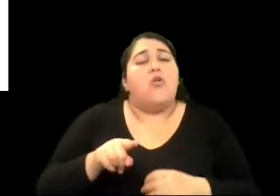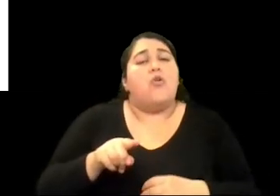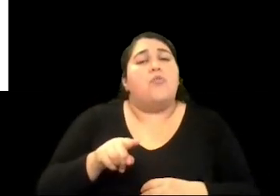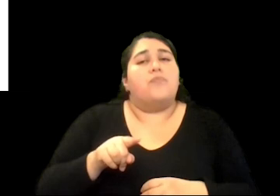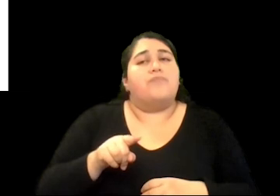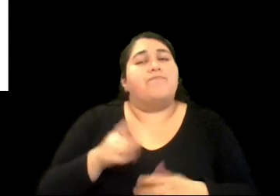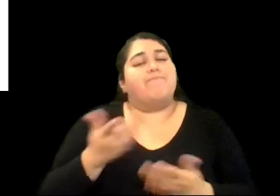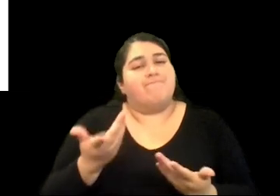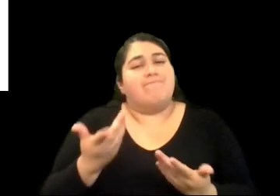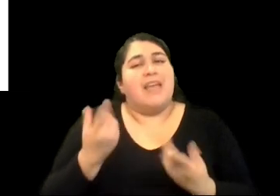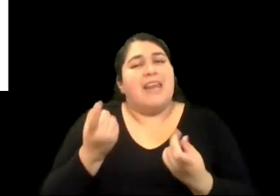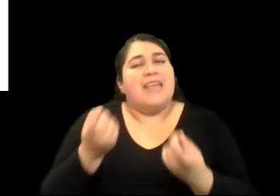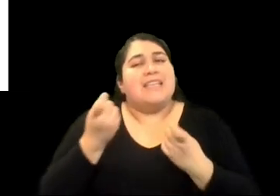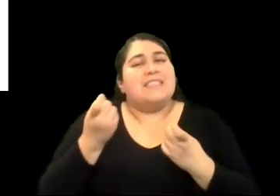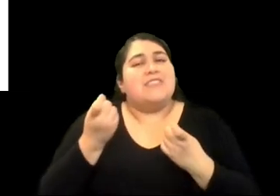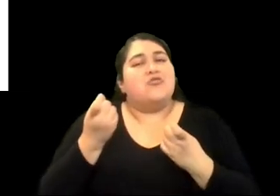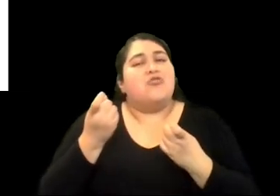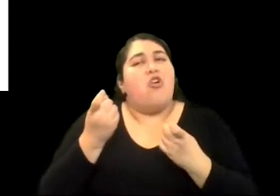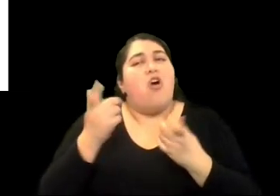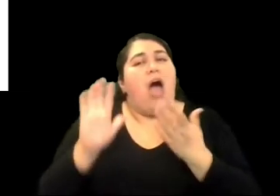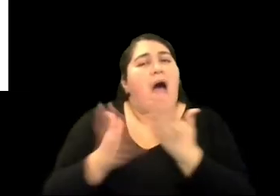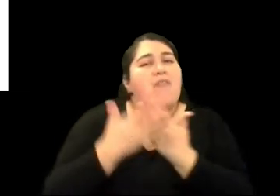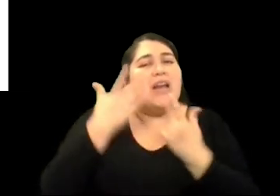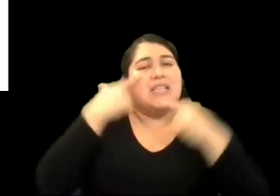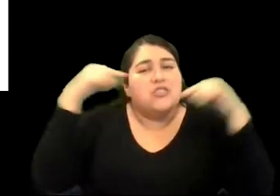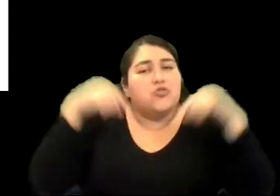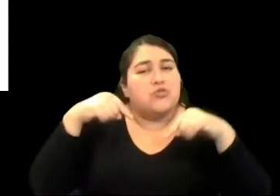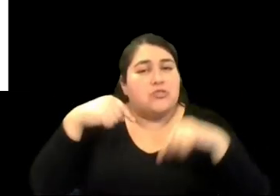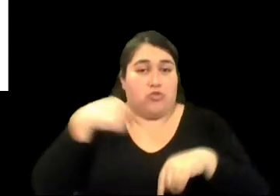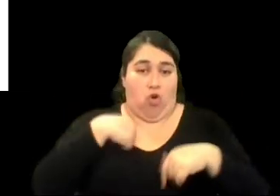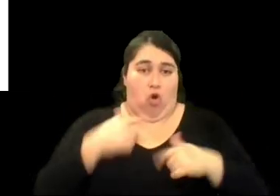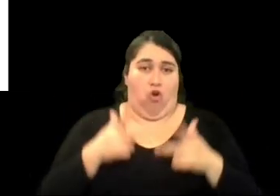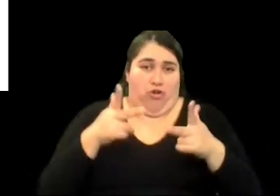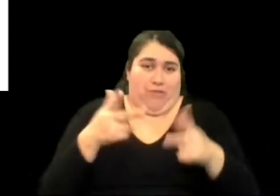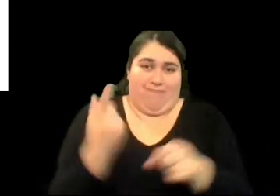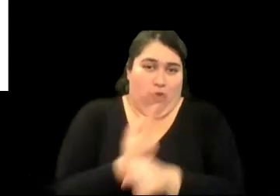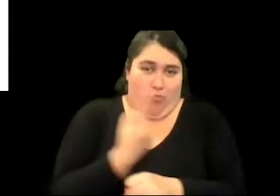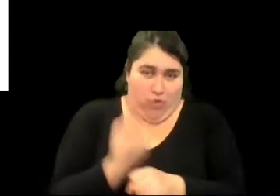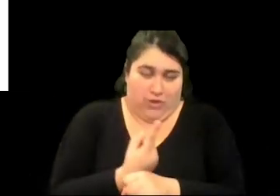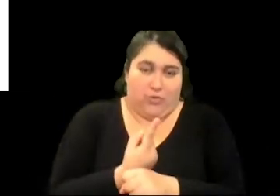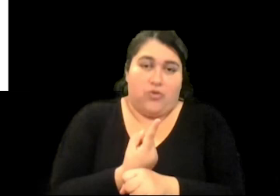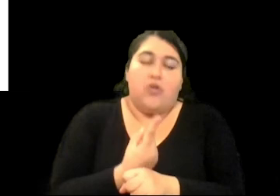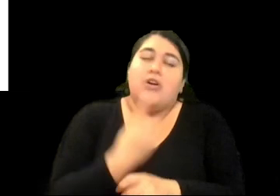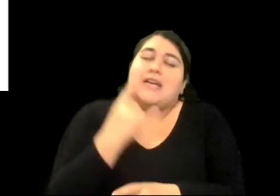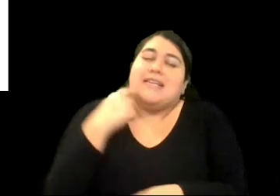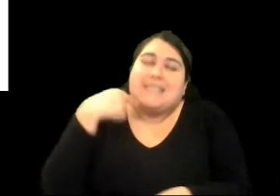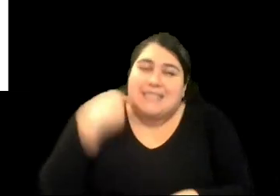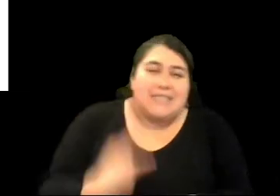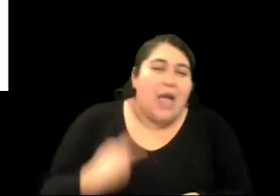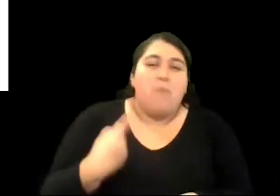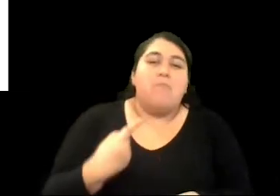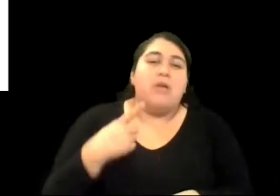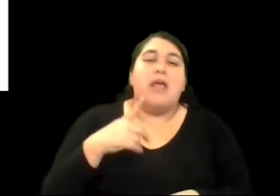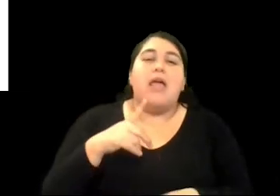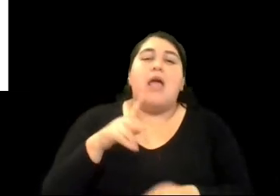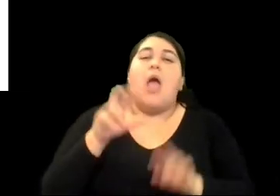cuestiones institucionales que en realidad no puedo decir hoy. Siempre cuando hay una moratoria y un blanqueo, hay conceptos que se